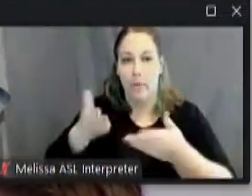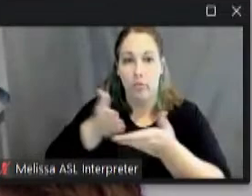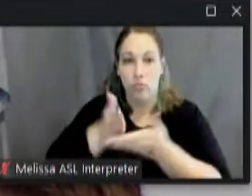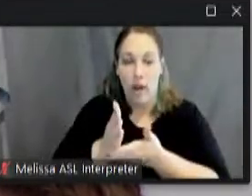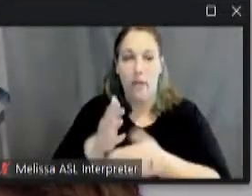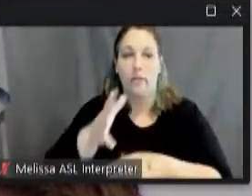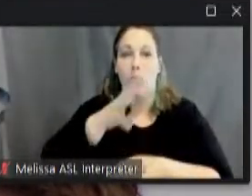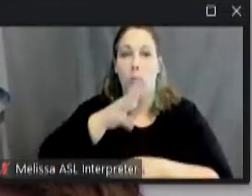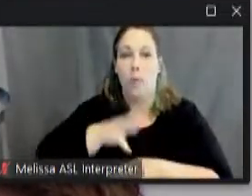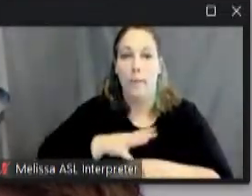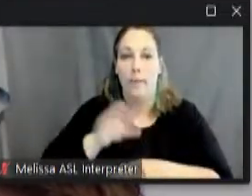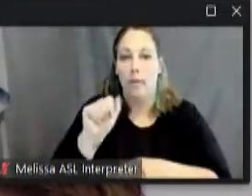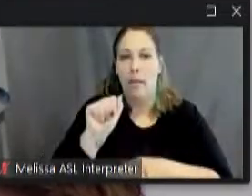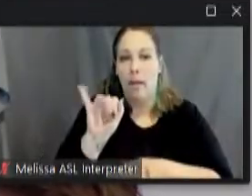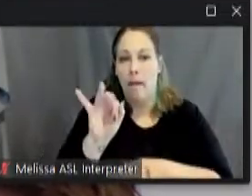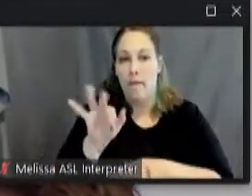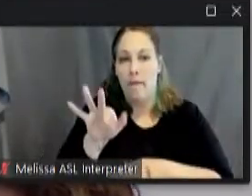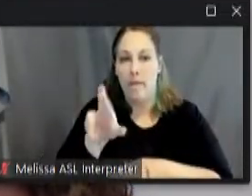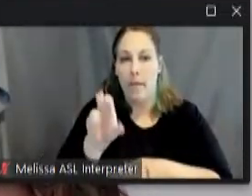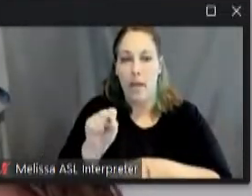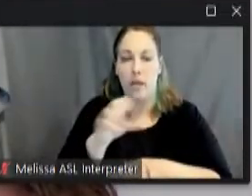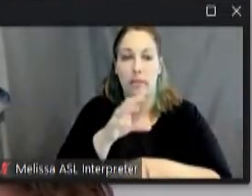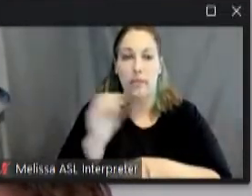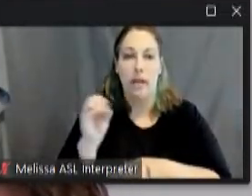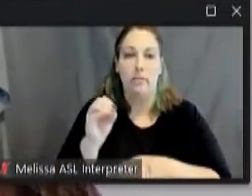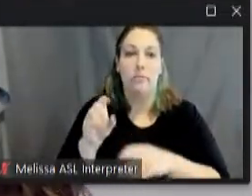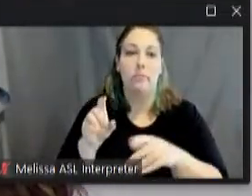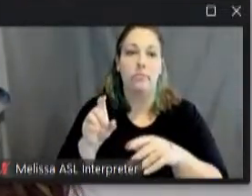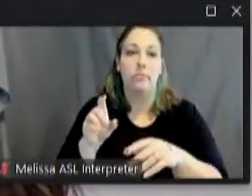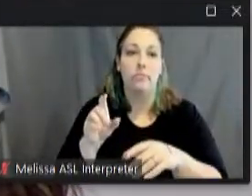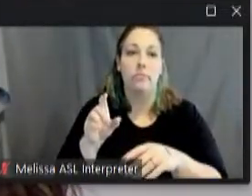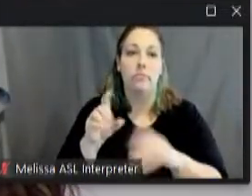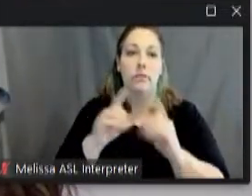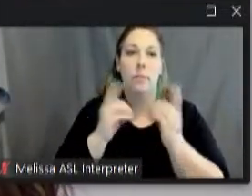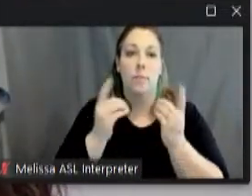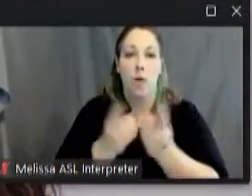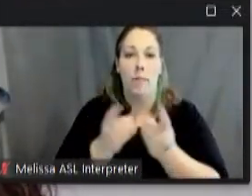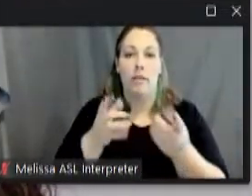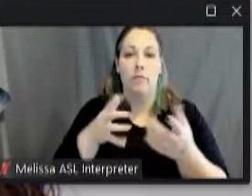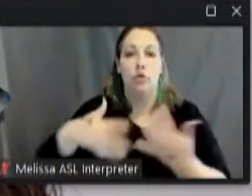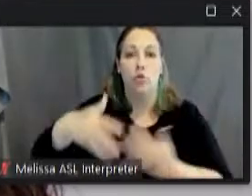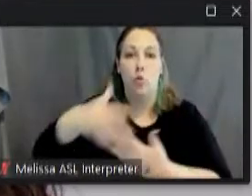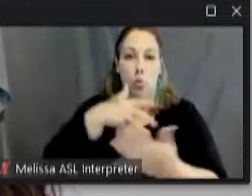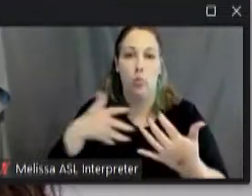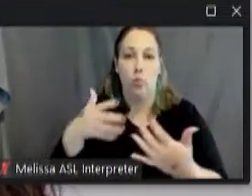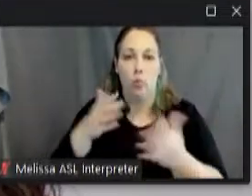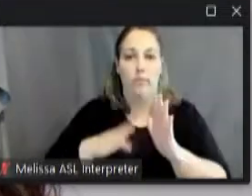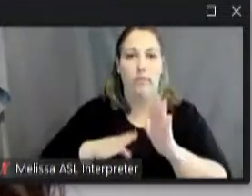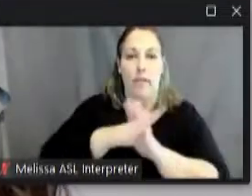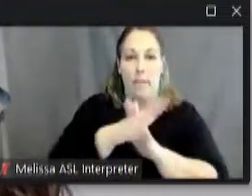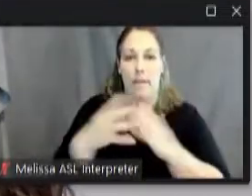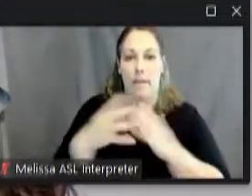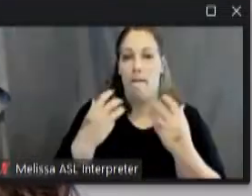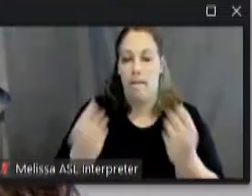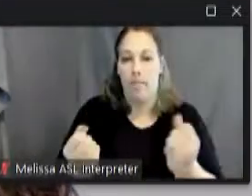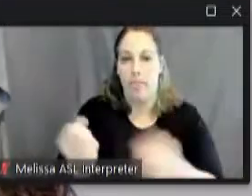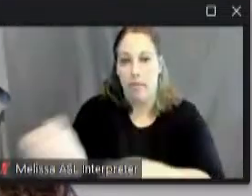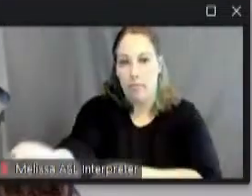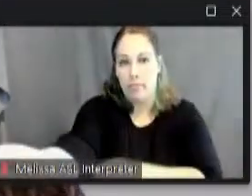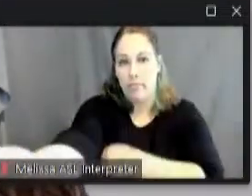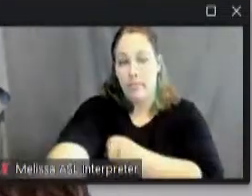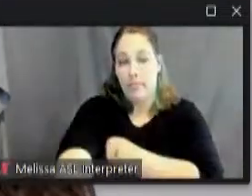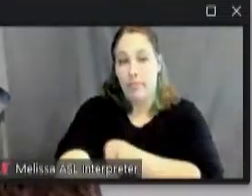Secretaría de Salud. Honduras asume con gran compromiso todas las obligaciones internacionales que